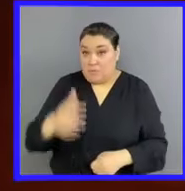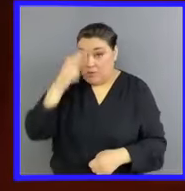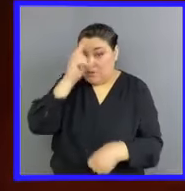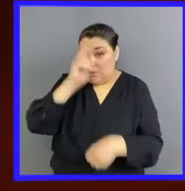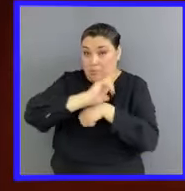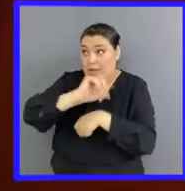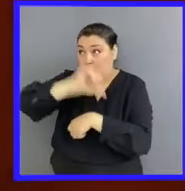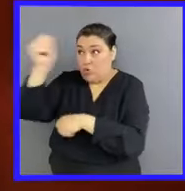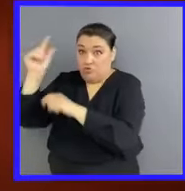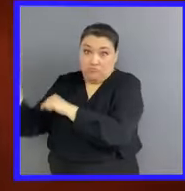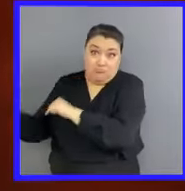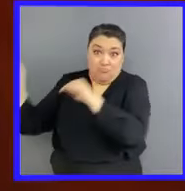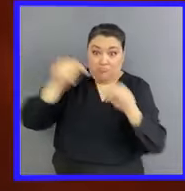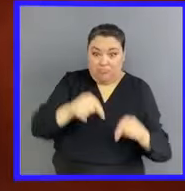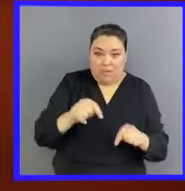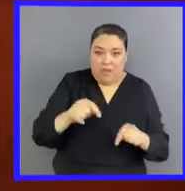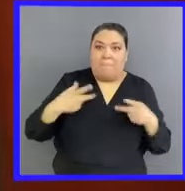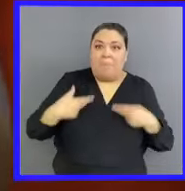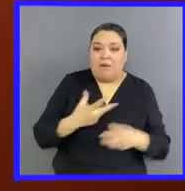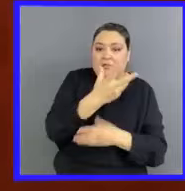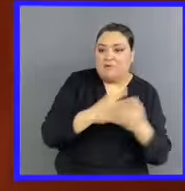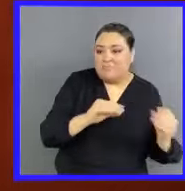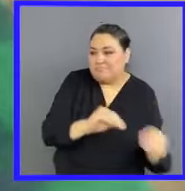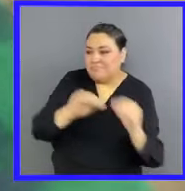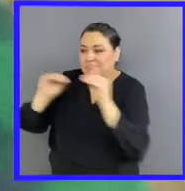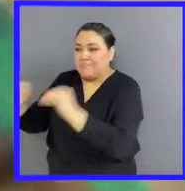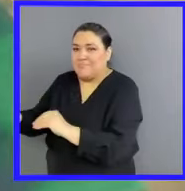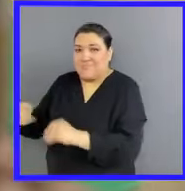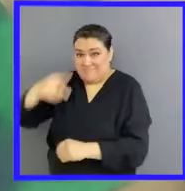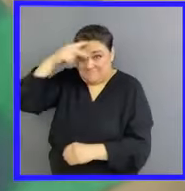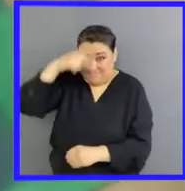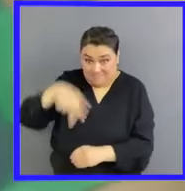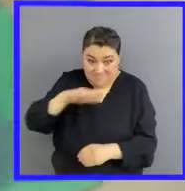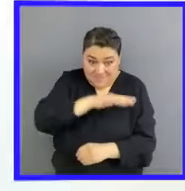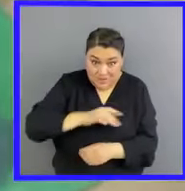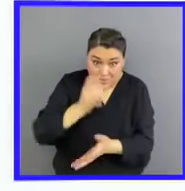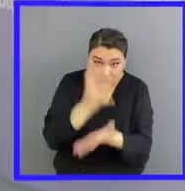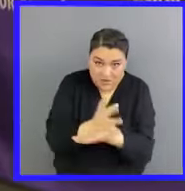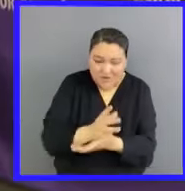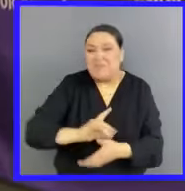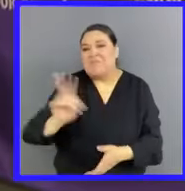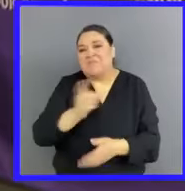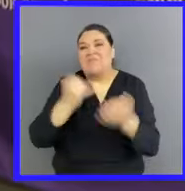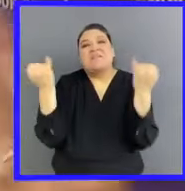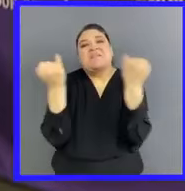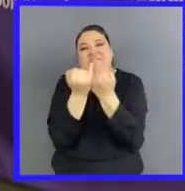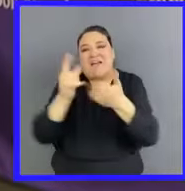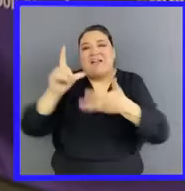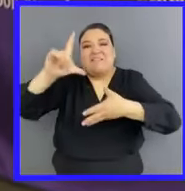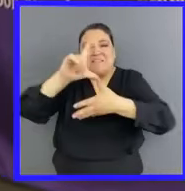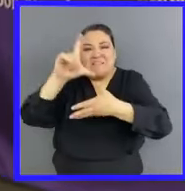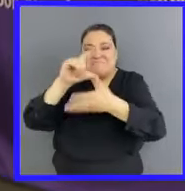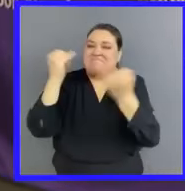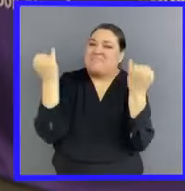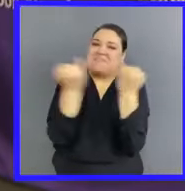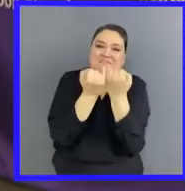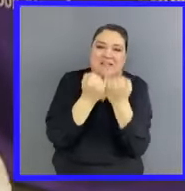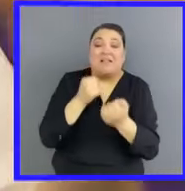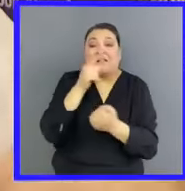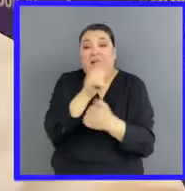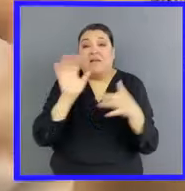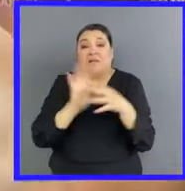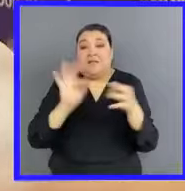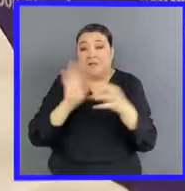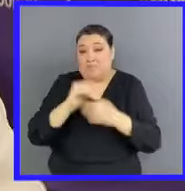forzado es un fenómeno que no solo ha impactado a México, sino a toda América Latina. Es parte de lo que expone la autora